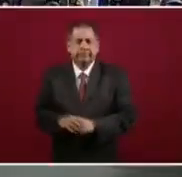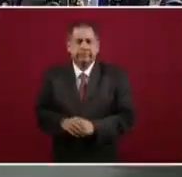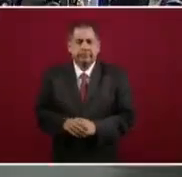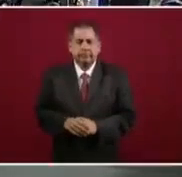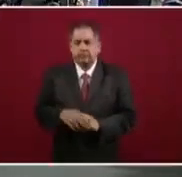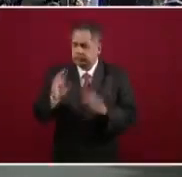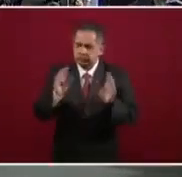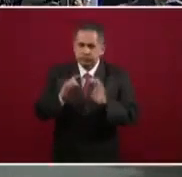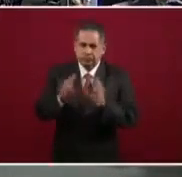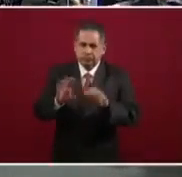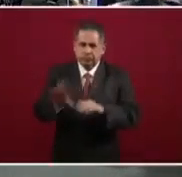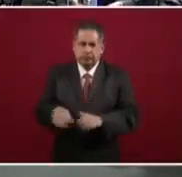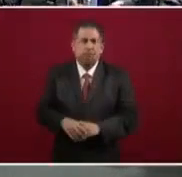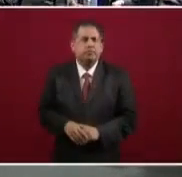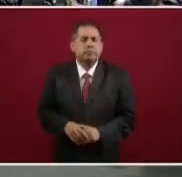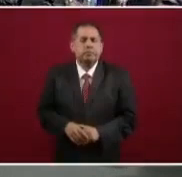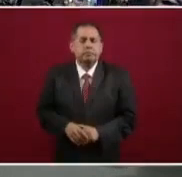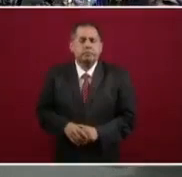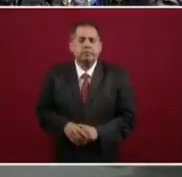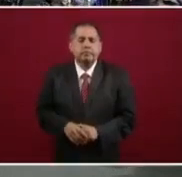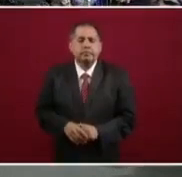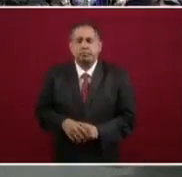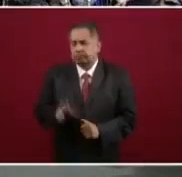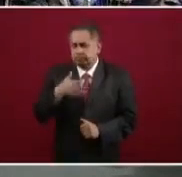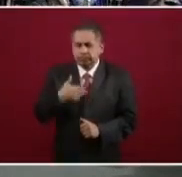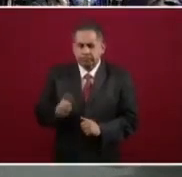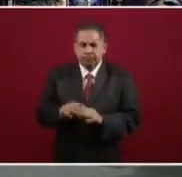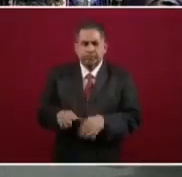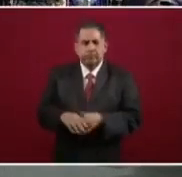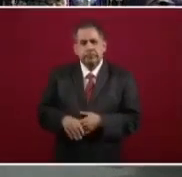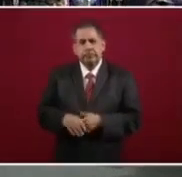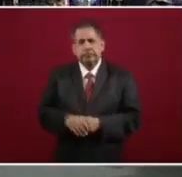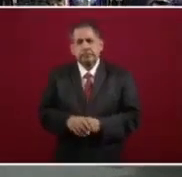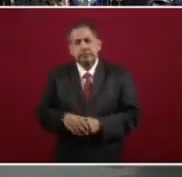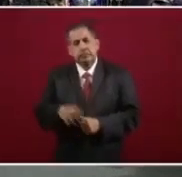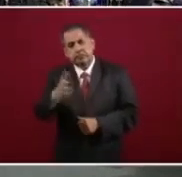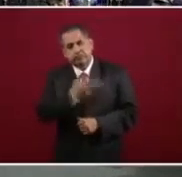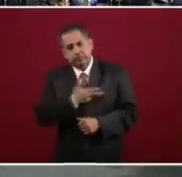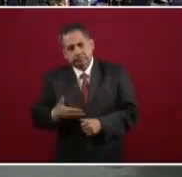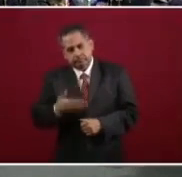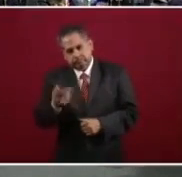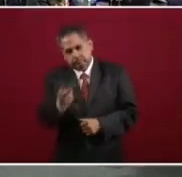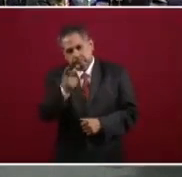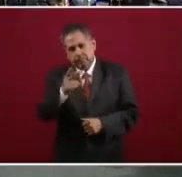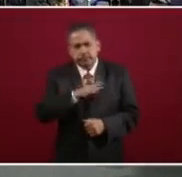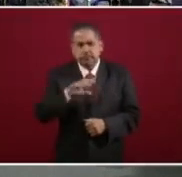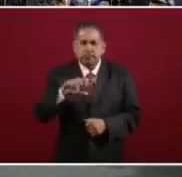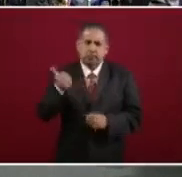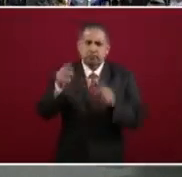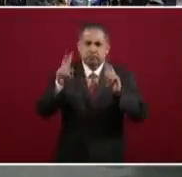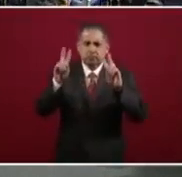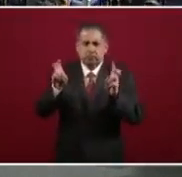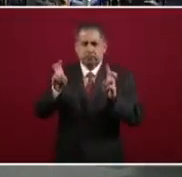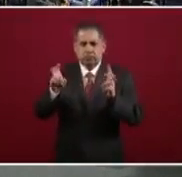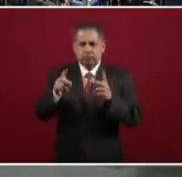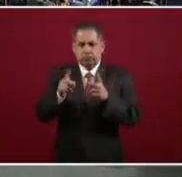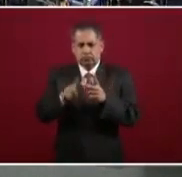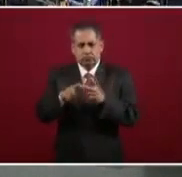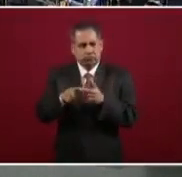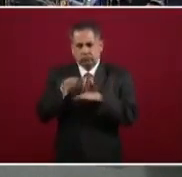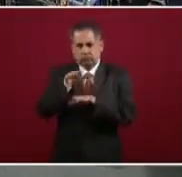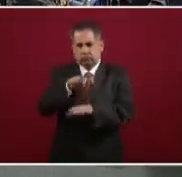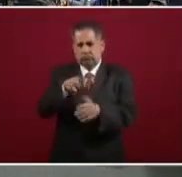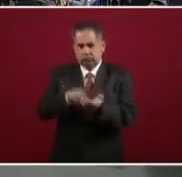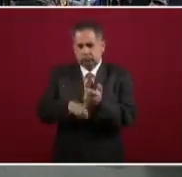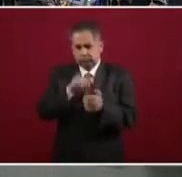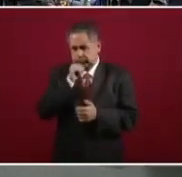pero bueno ya yo creo que se entendió le había comentado que él tenía otro tema también que tratar no tiene que ver